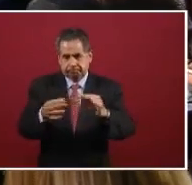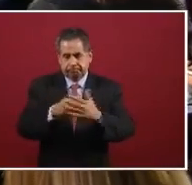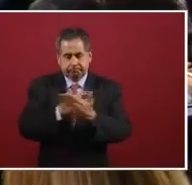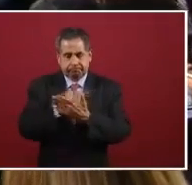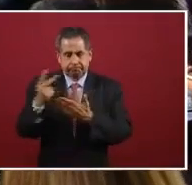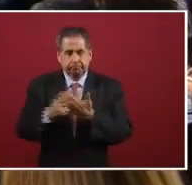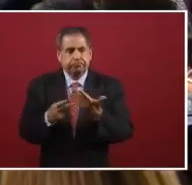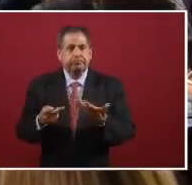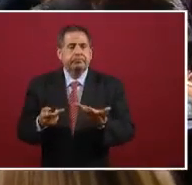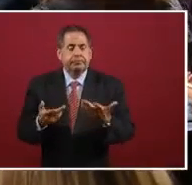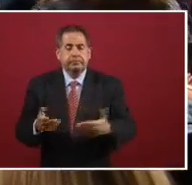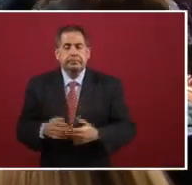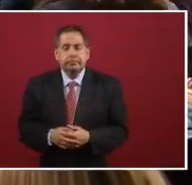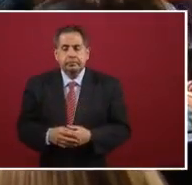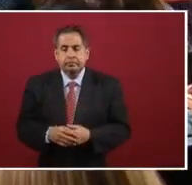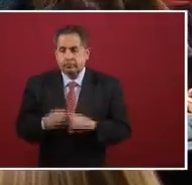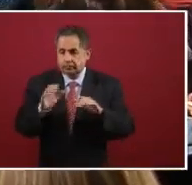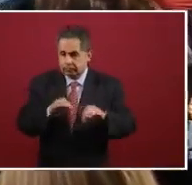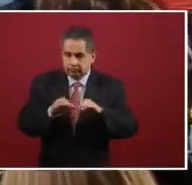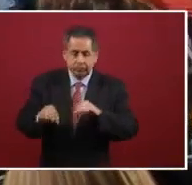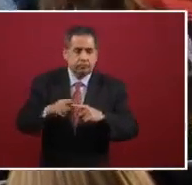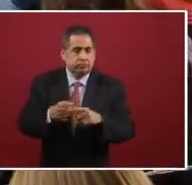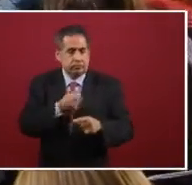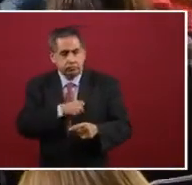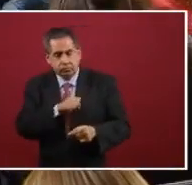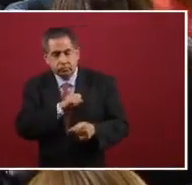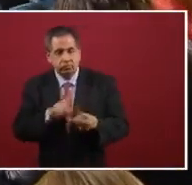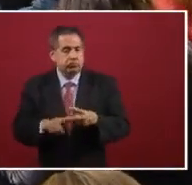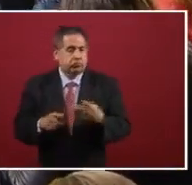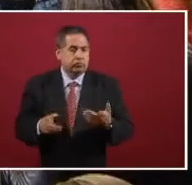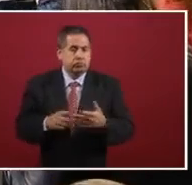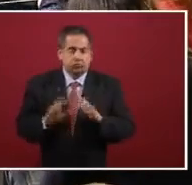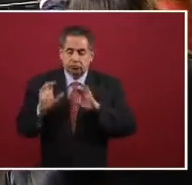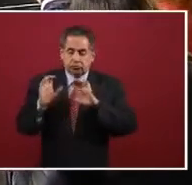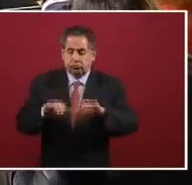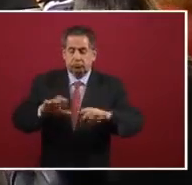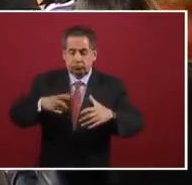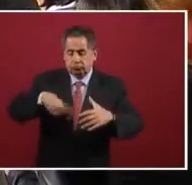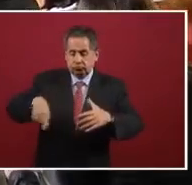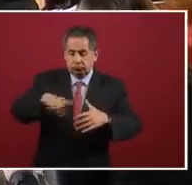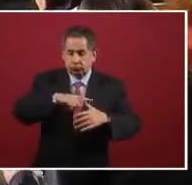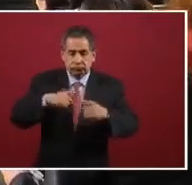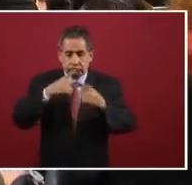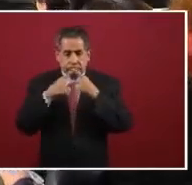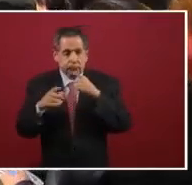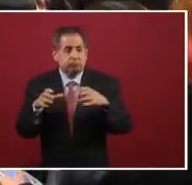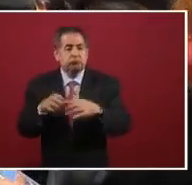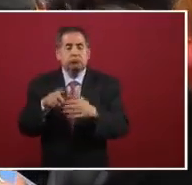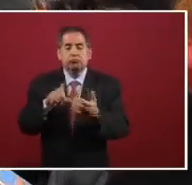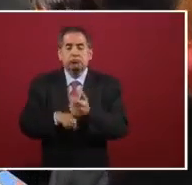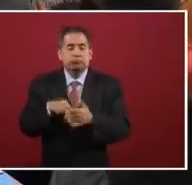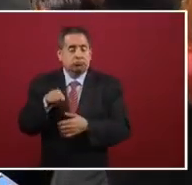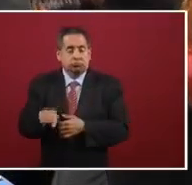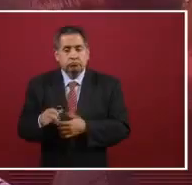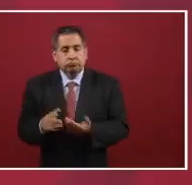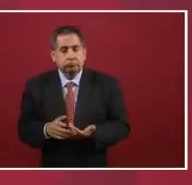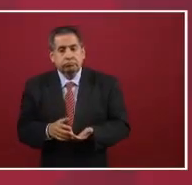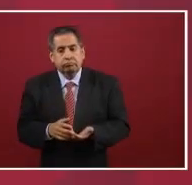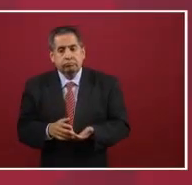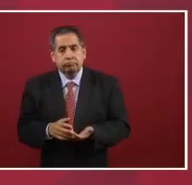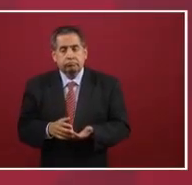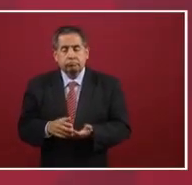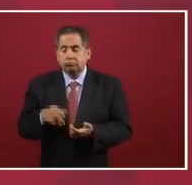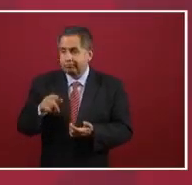lo que incluye empleo, salud, inversión en las instalaciones que recibimos pero en muy